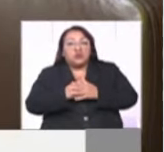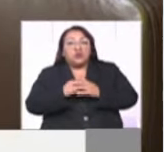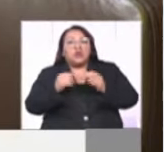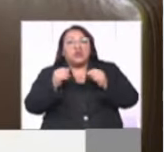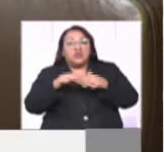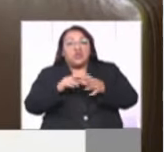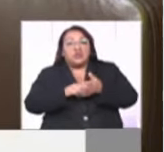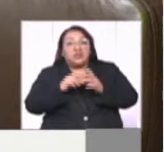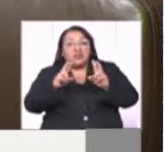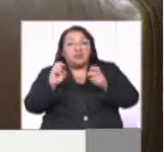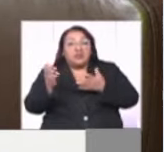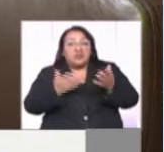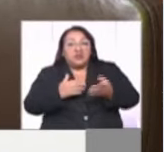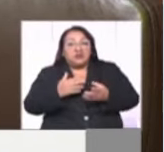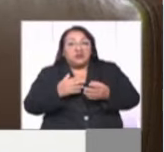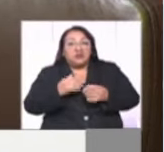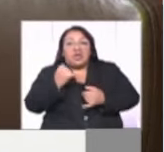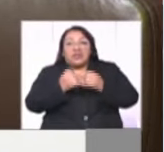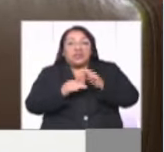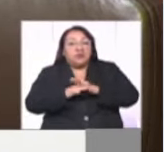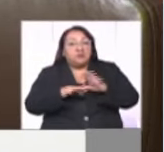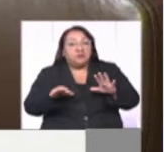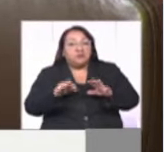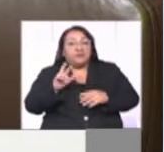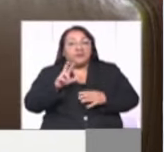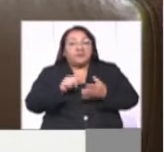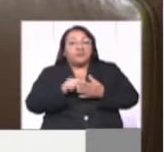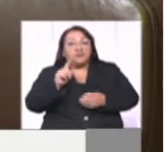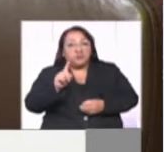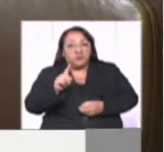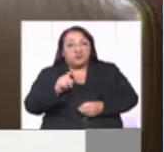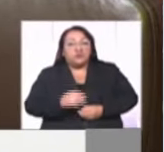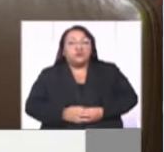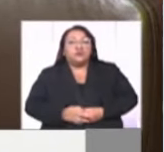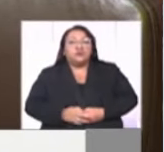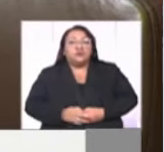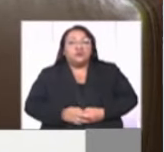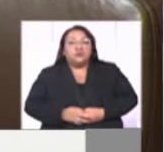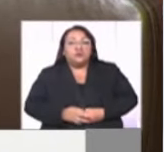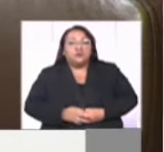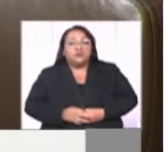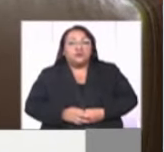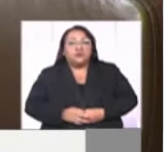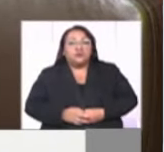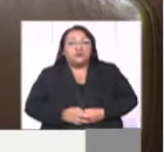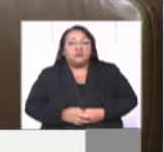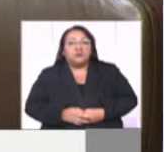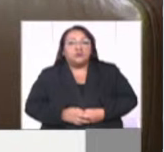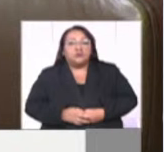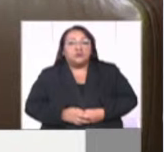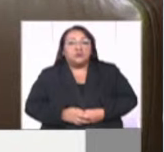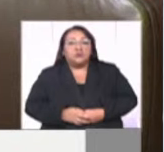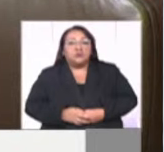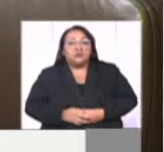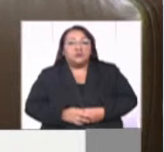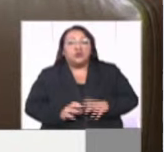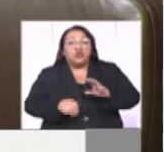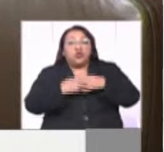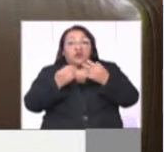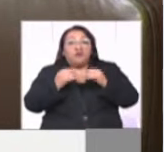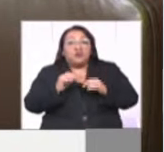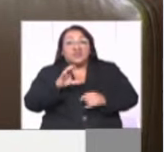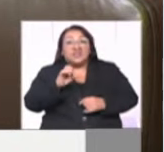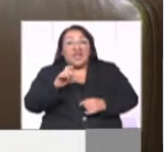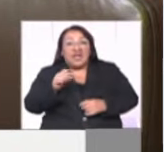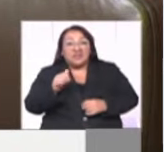esta orden de servicio, ha concluido en el 3.1 lo siguiente: de la información obtenida del SEACE, así como aquella